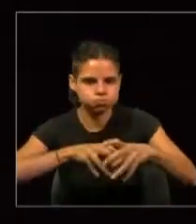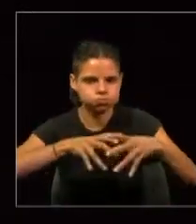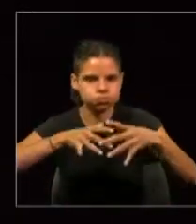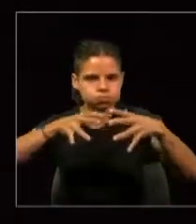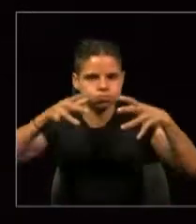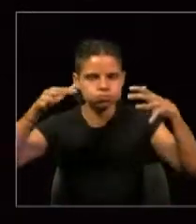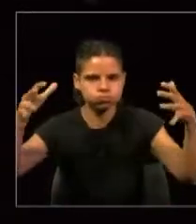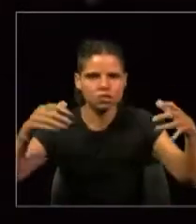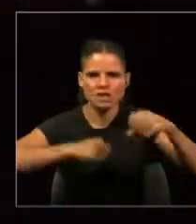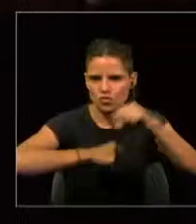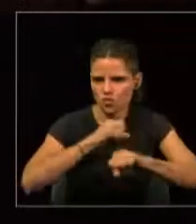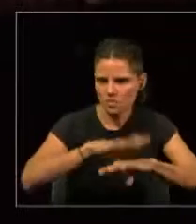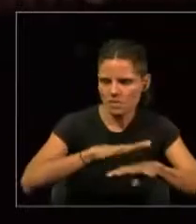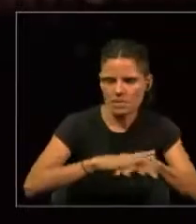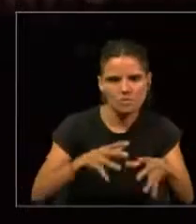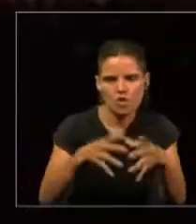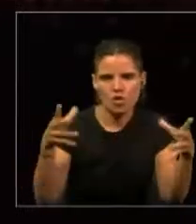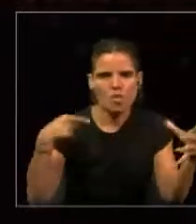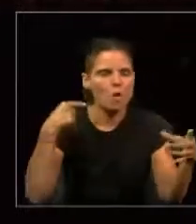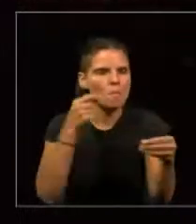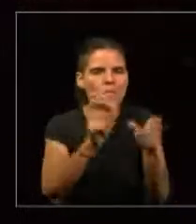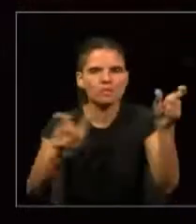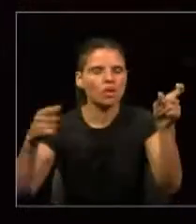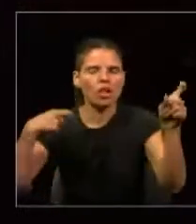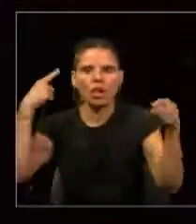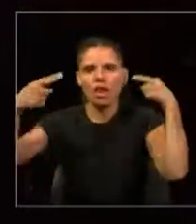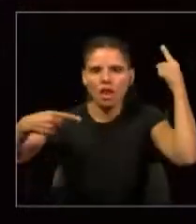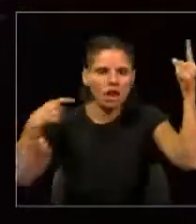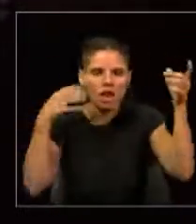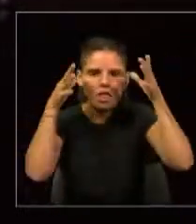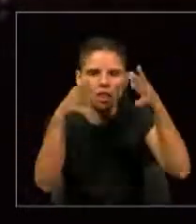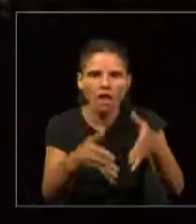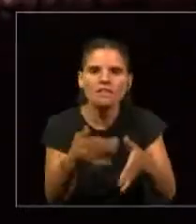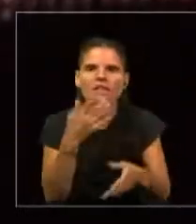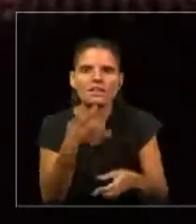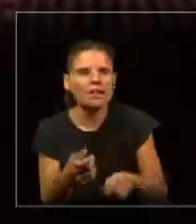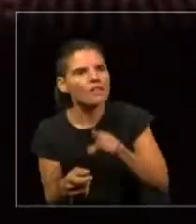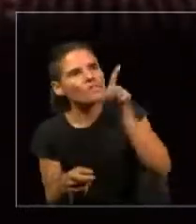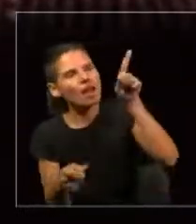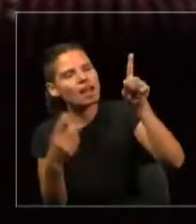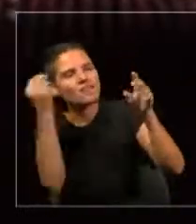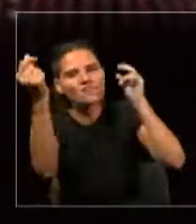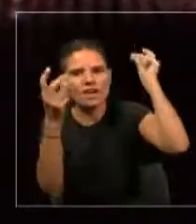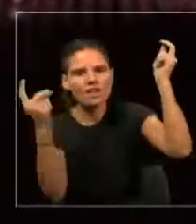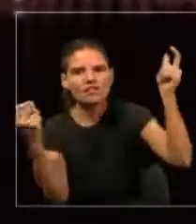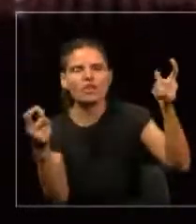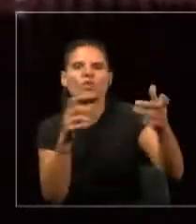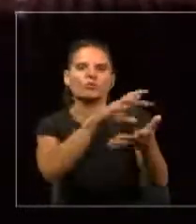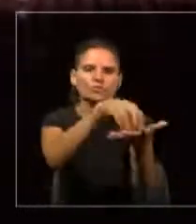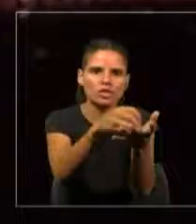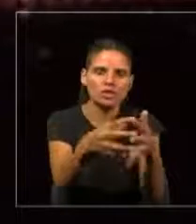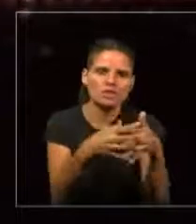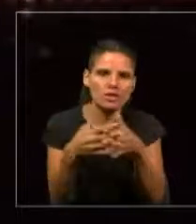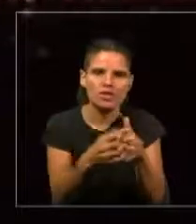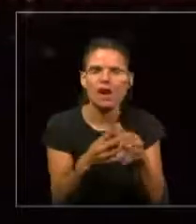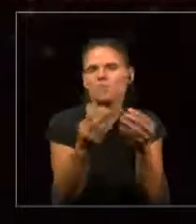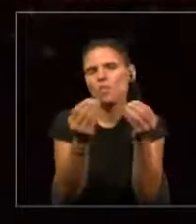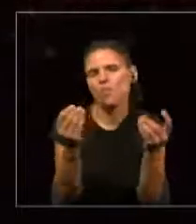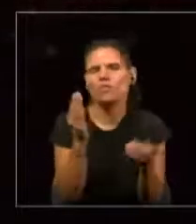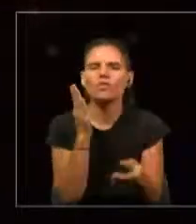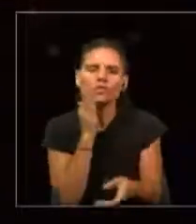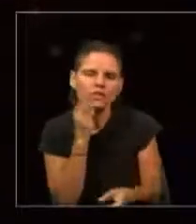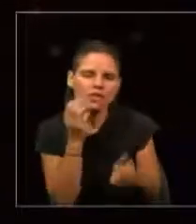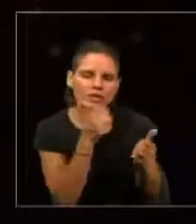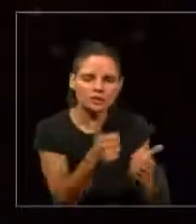de lo numérico, una psicosis colectiva que viene de la Silicon Valley, que nos da muy buenas